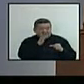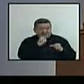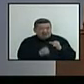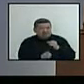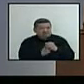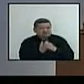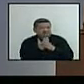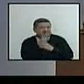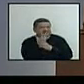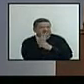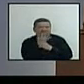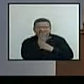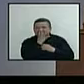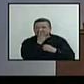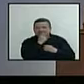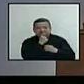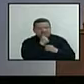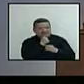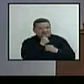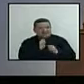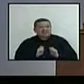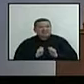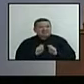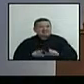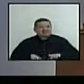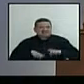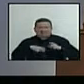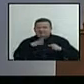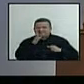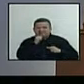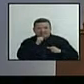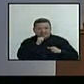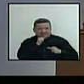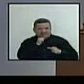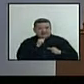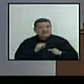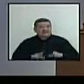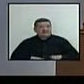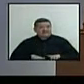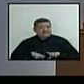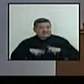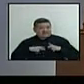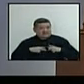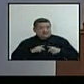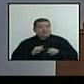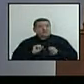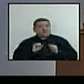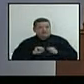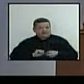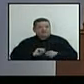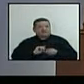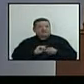nueva planta, para que venga el fruto abundante, para que la vida se continúe.